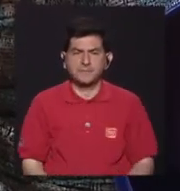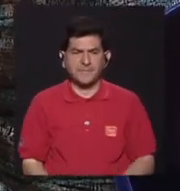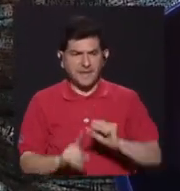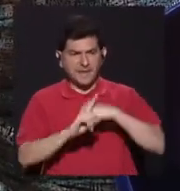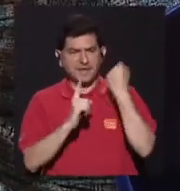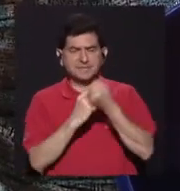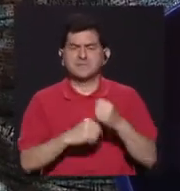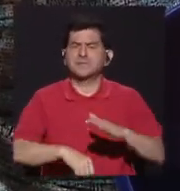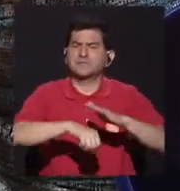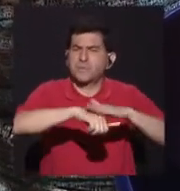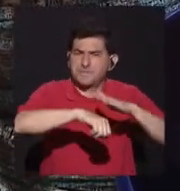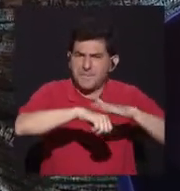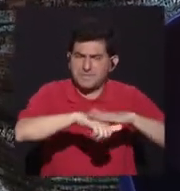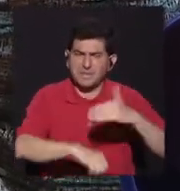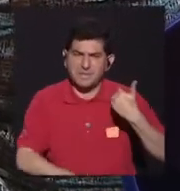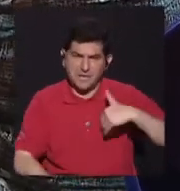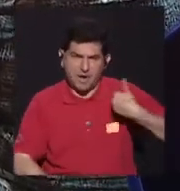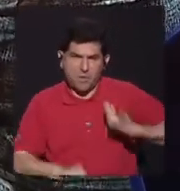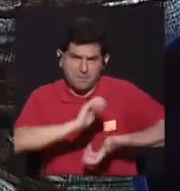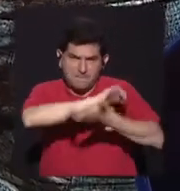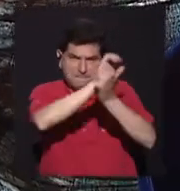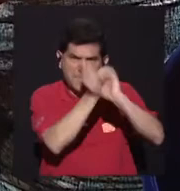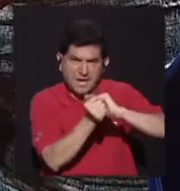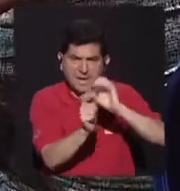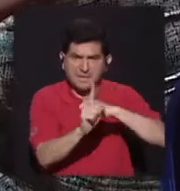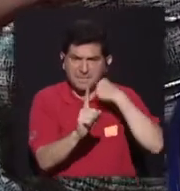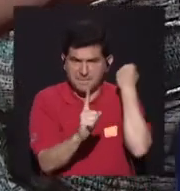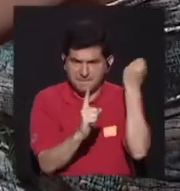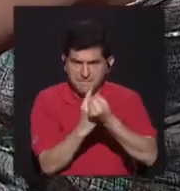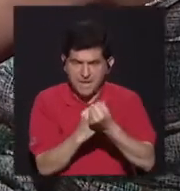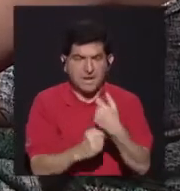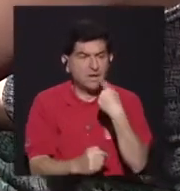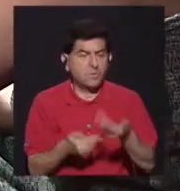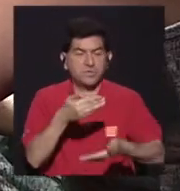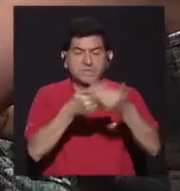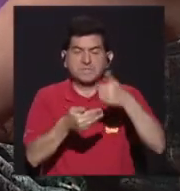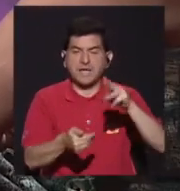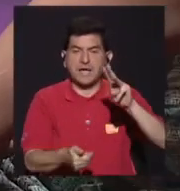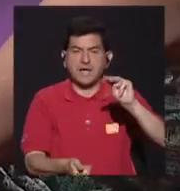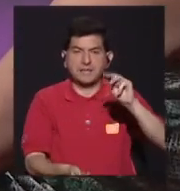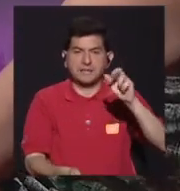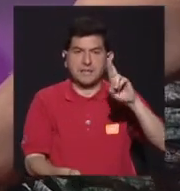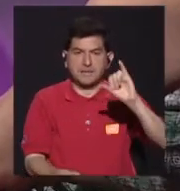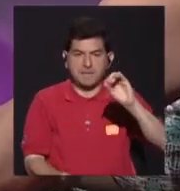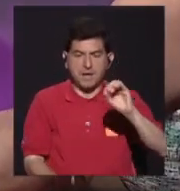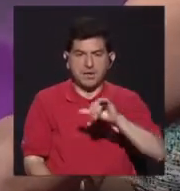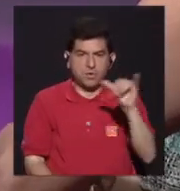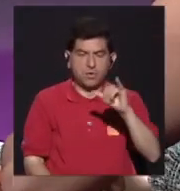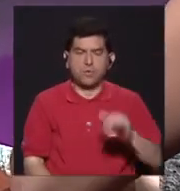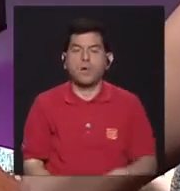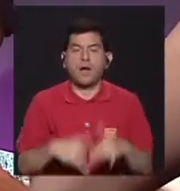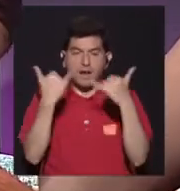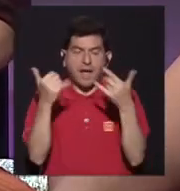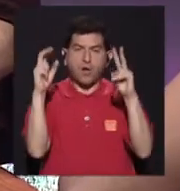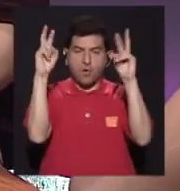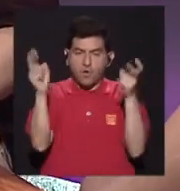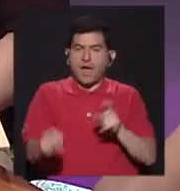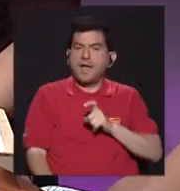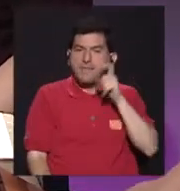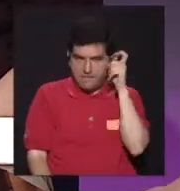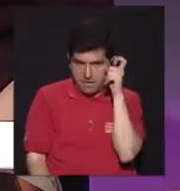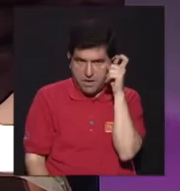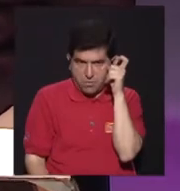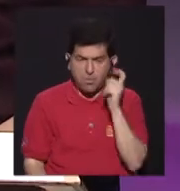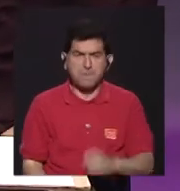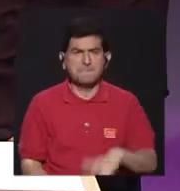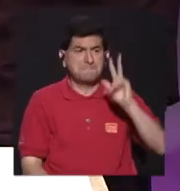podrían facilitarle a un hombre cambiar un poco esta circunstancia, y como lo decía Mario, no solo a los hombres, hablemos de que ahora en el tema de género,